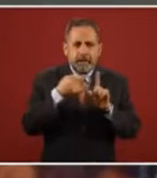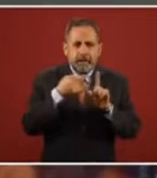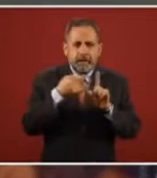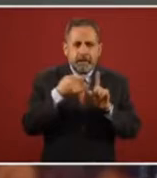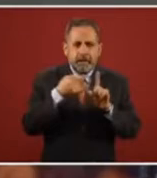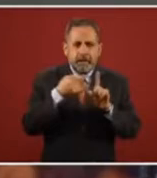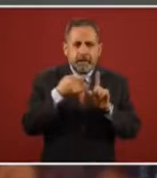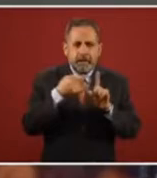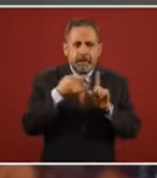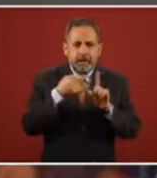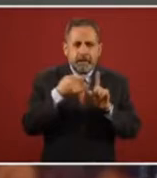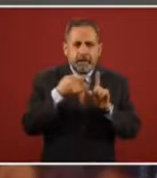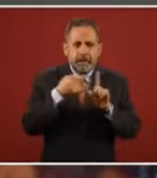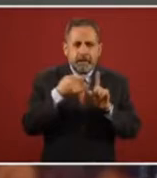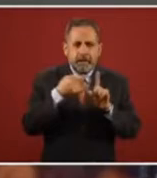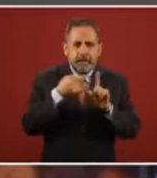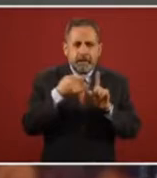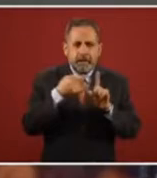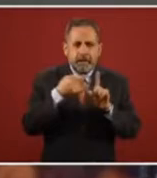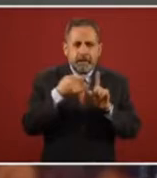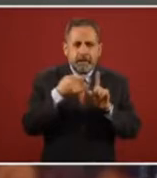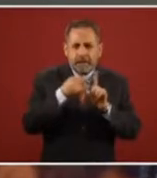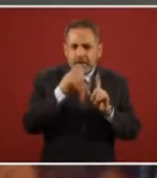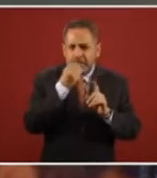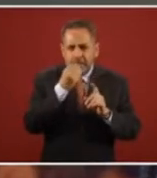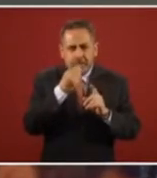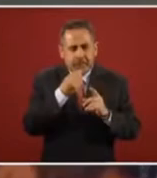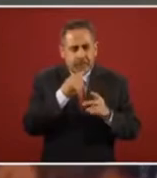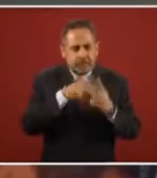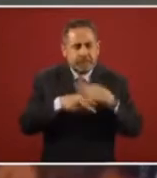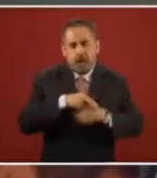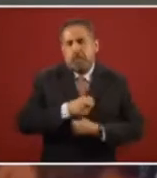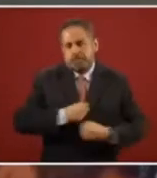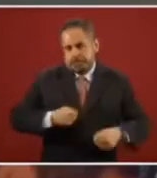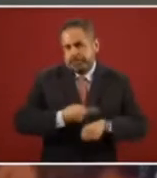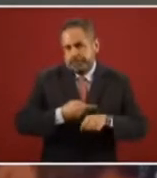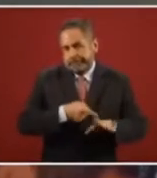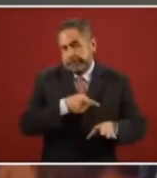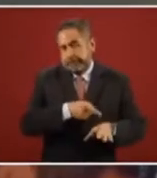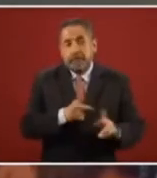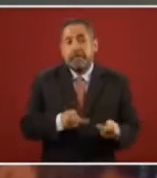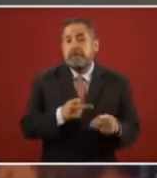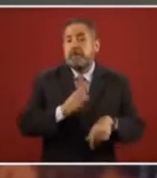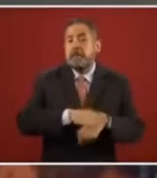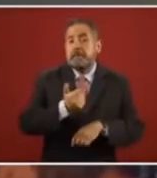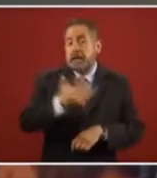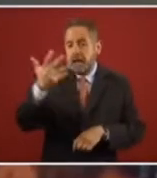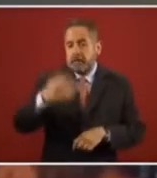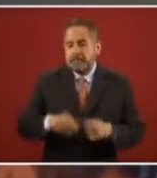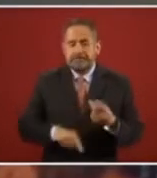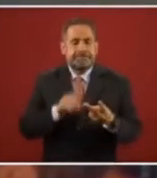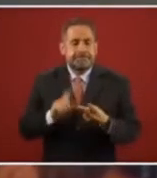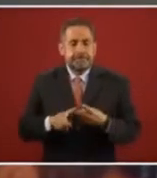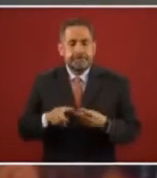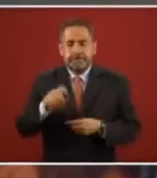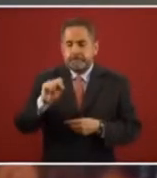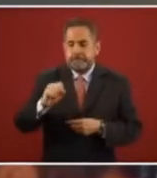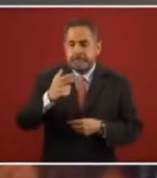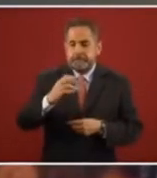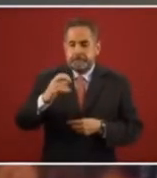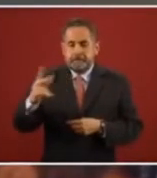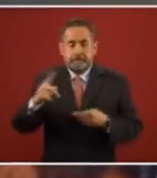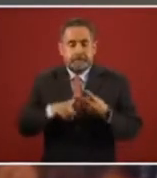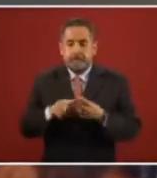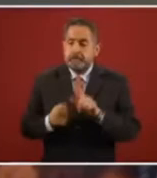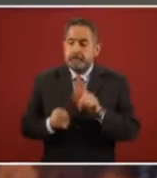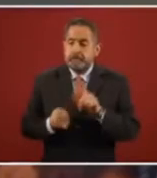el sol provoca viteri y también dicen que la secretaria de finales a cobrar